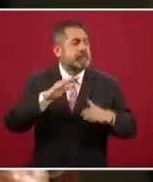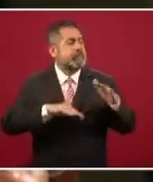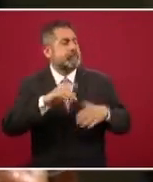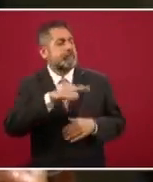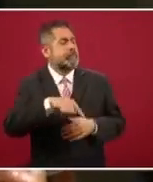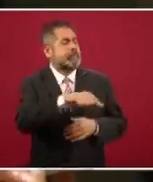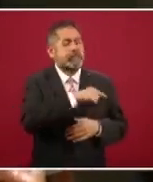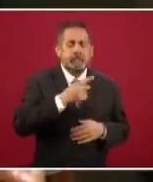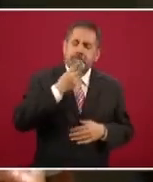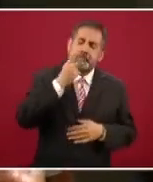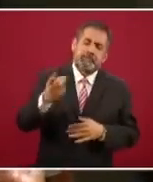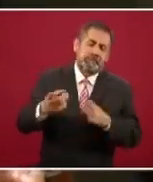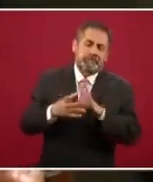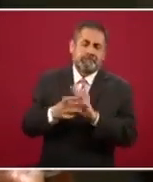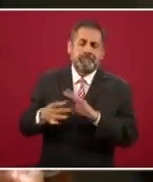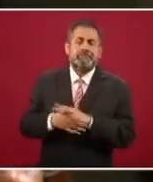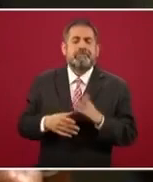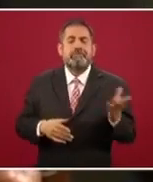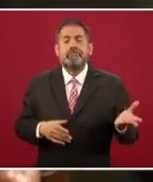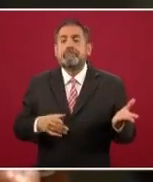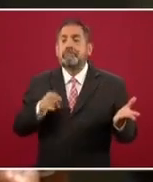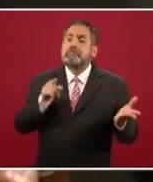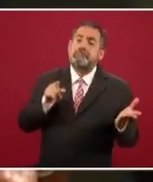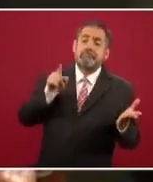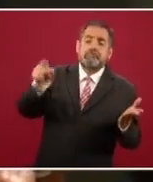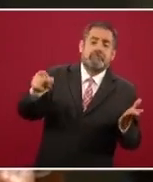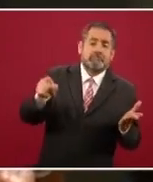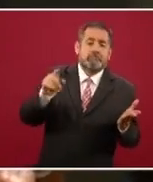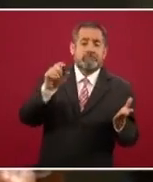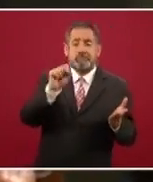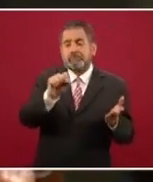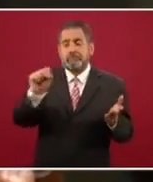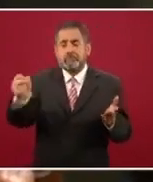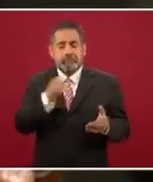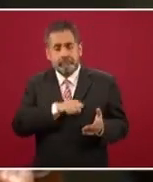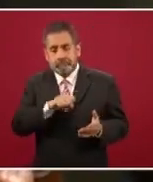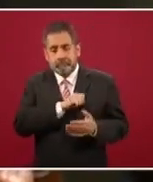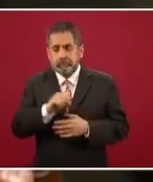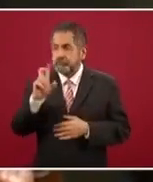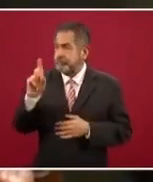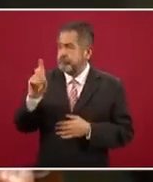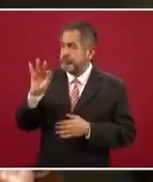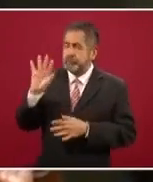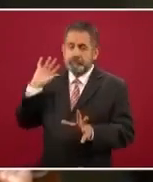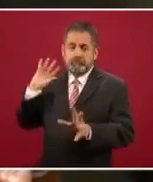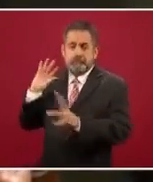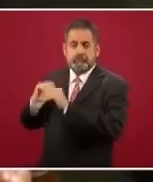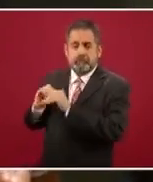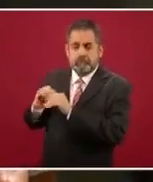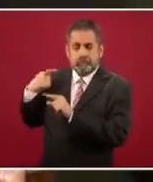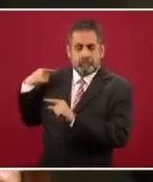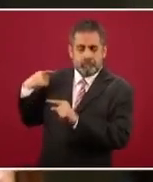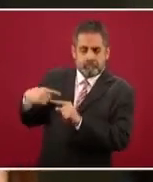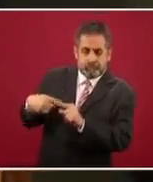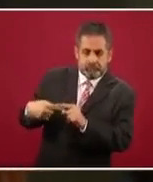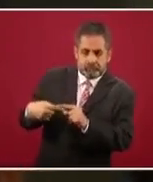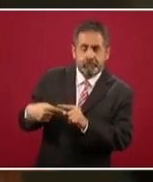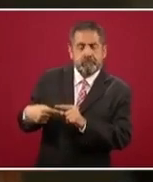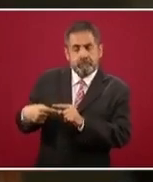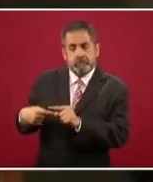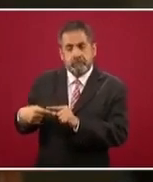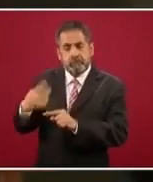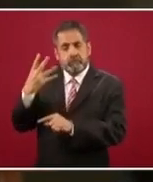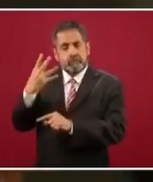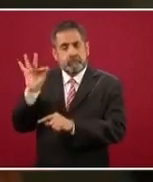señor Constancia, de que en la Secretaría de Salud los 30 o 40 años recientes, recientemente transcurridos a lo largo de esas